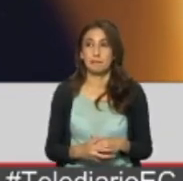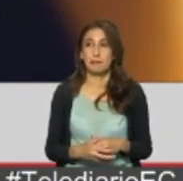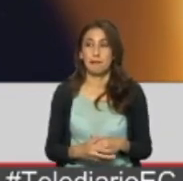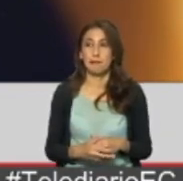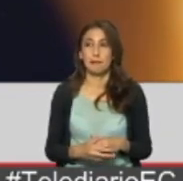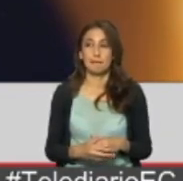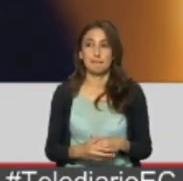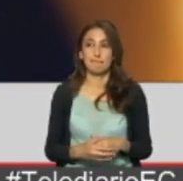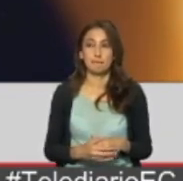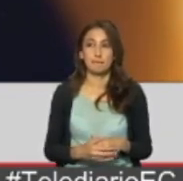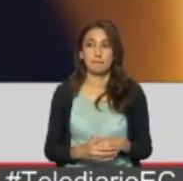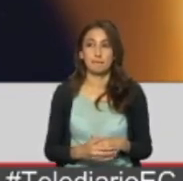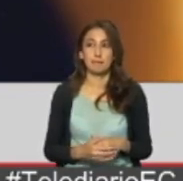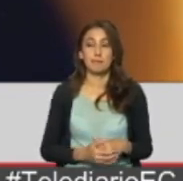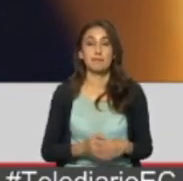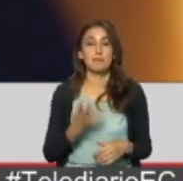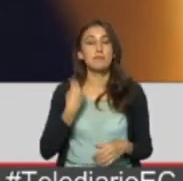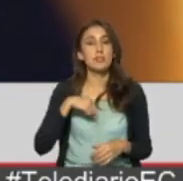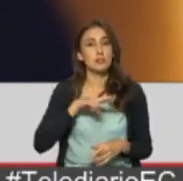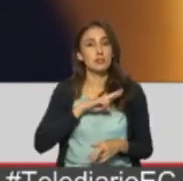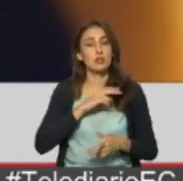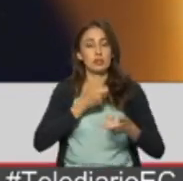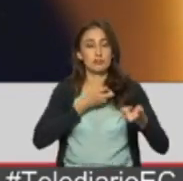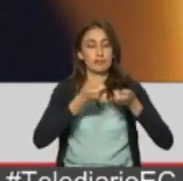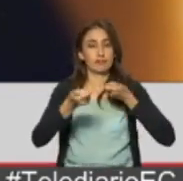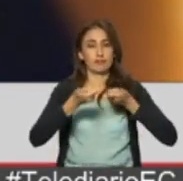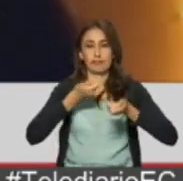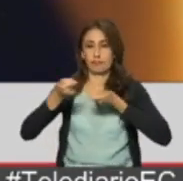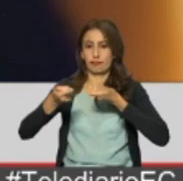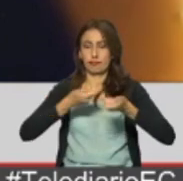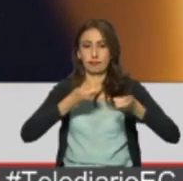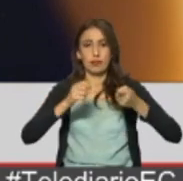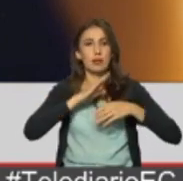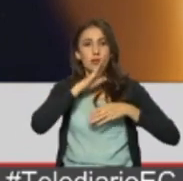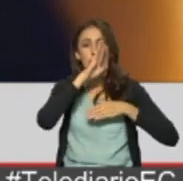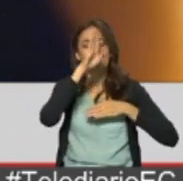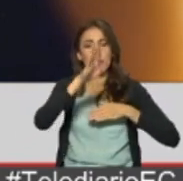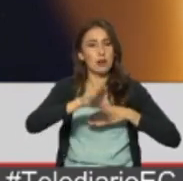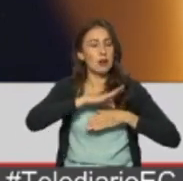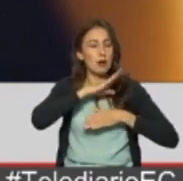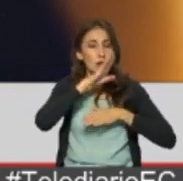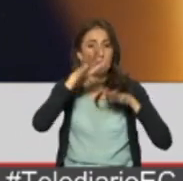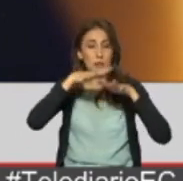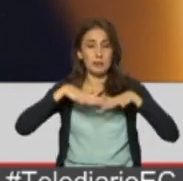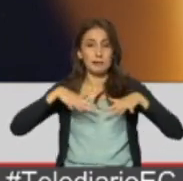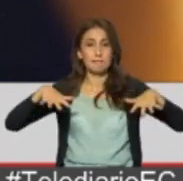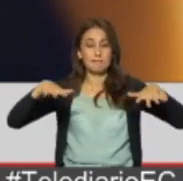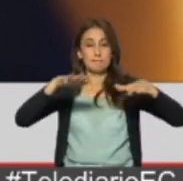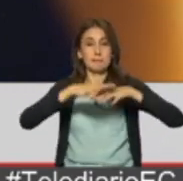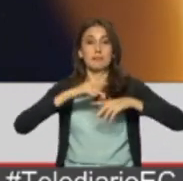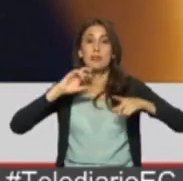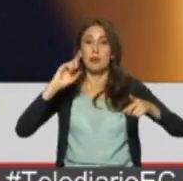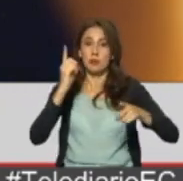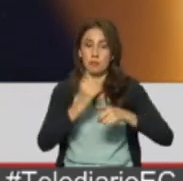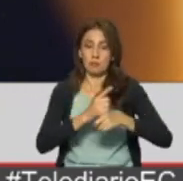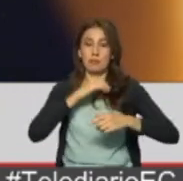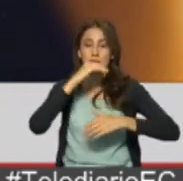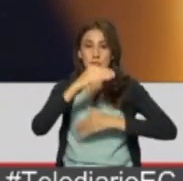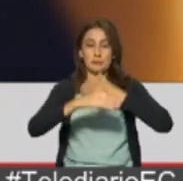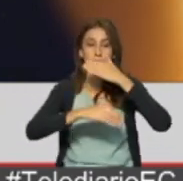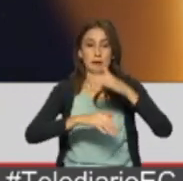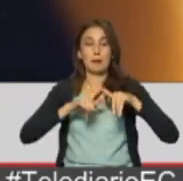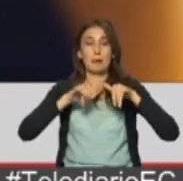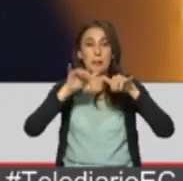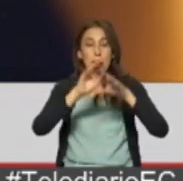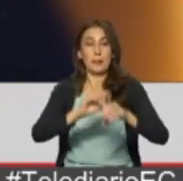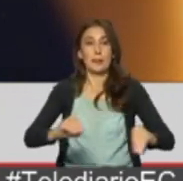supuesto. Nosotros hemos realizado un monitoreo permanente. Apenas se detectó esta situación y